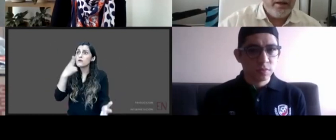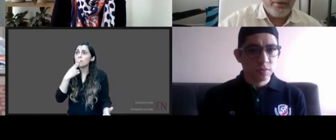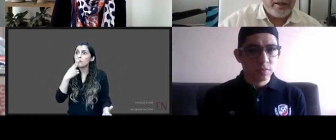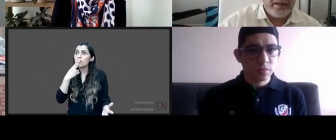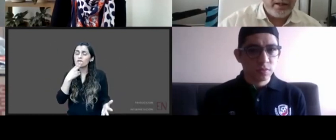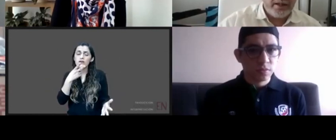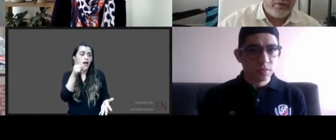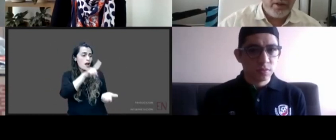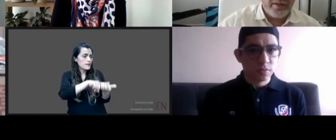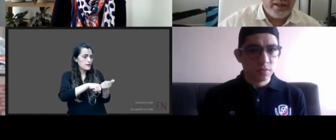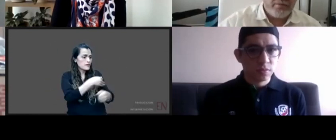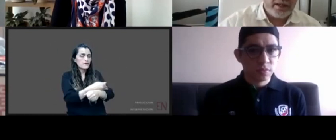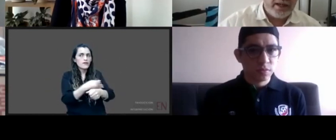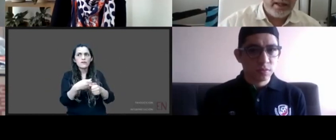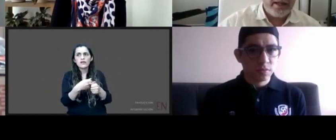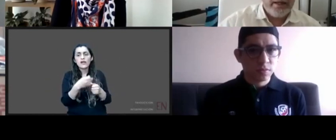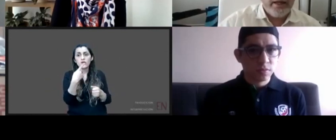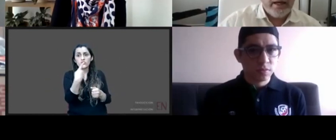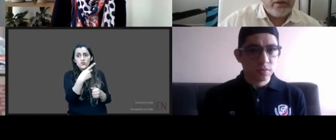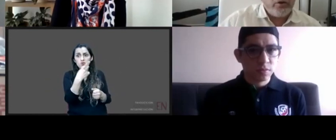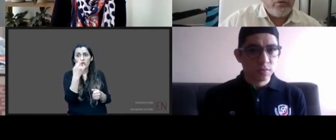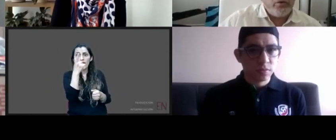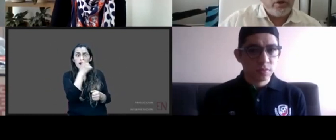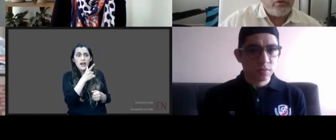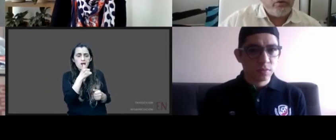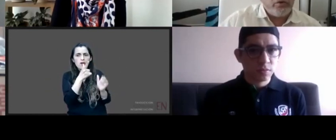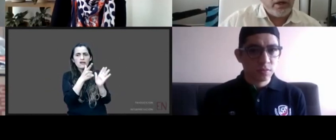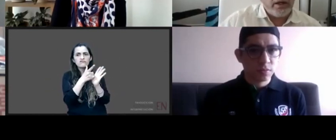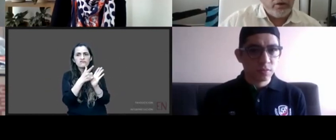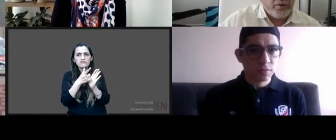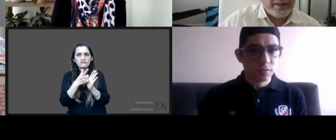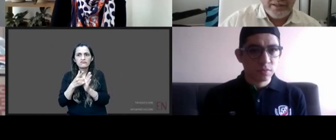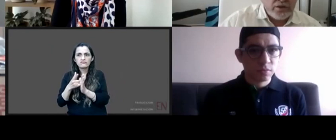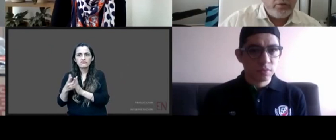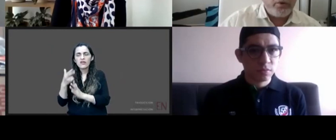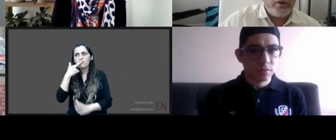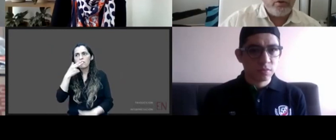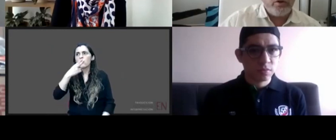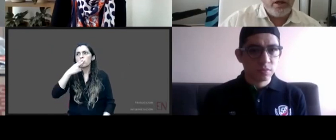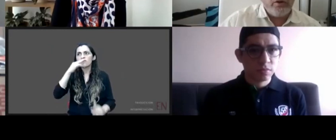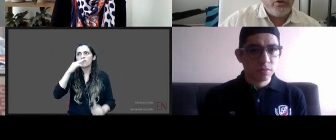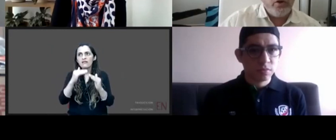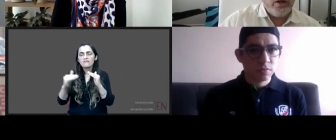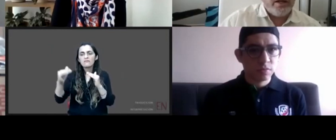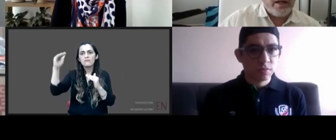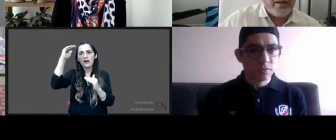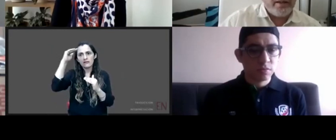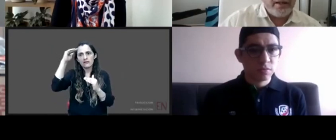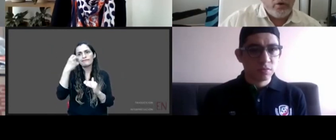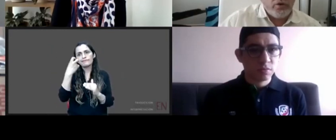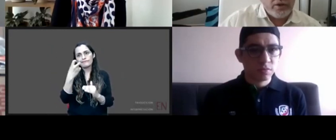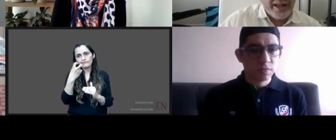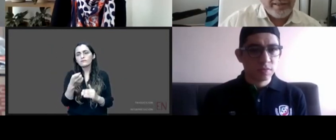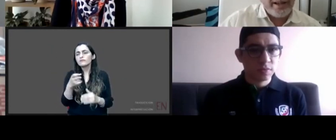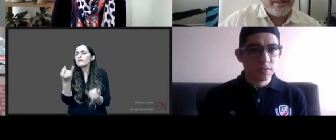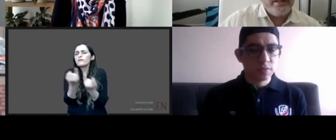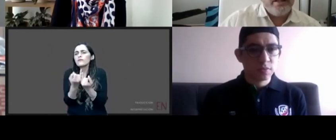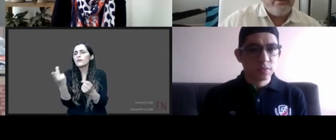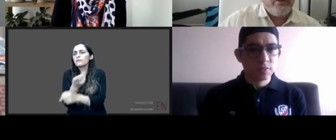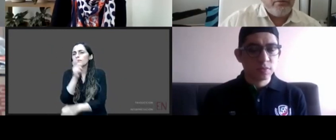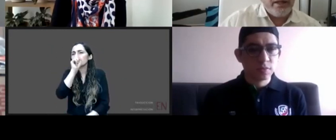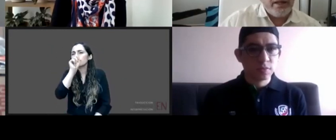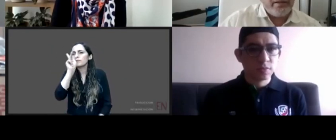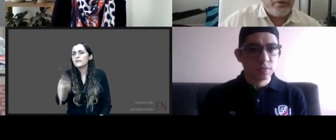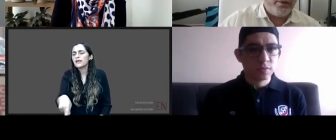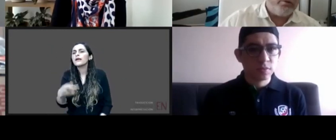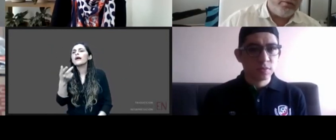que practican la lengua de señas mexicana, es común que el 95% de ellos crezcan o nazcan